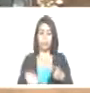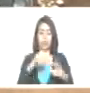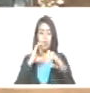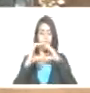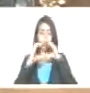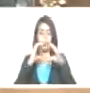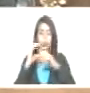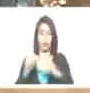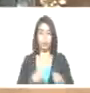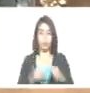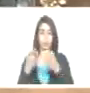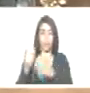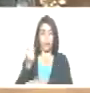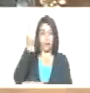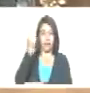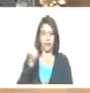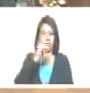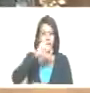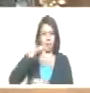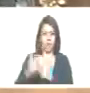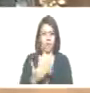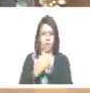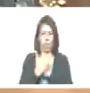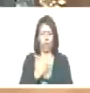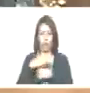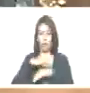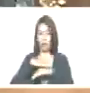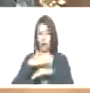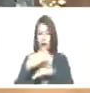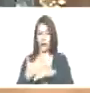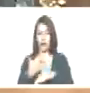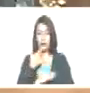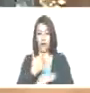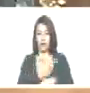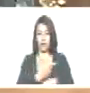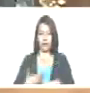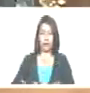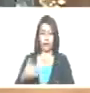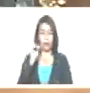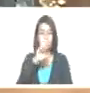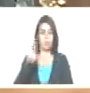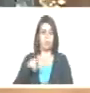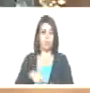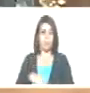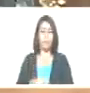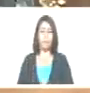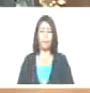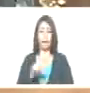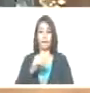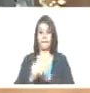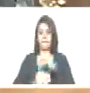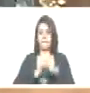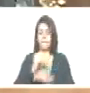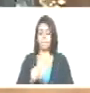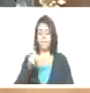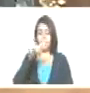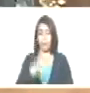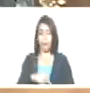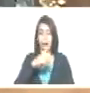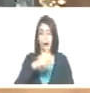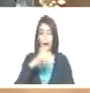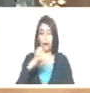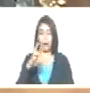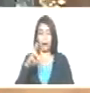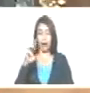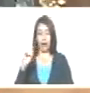al diputado Jorge Rodríguez Gómez, presidente de la Asamblea Nacional, suscrita por el ciudadano Pedro Enrique